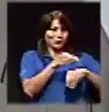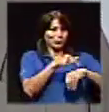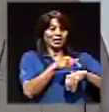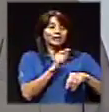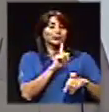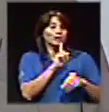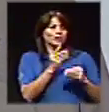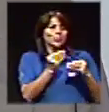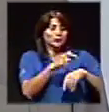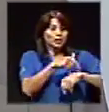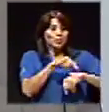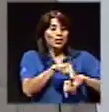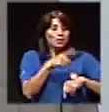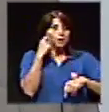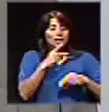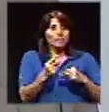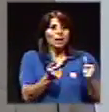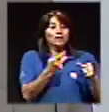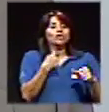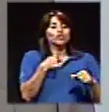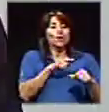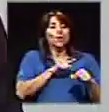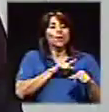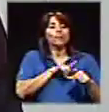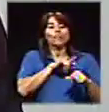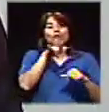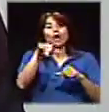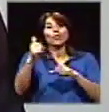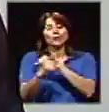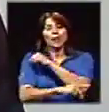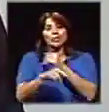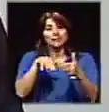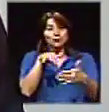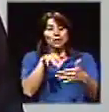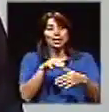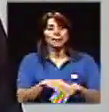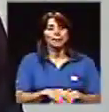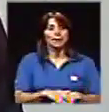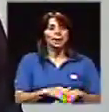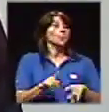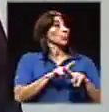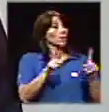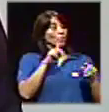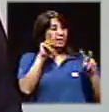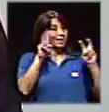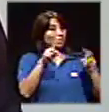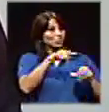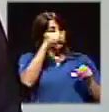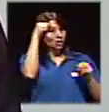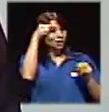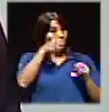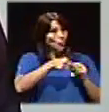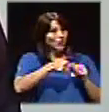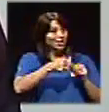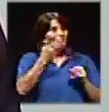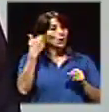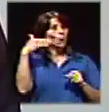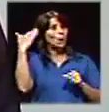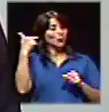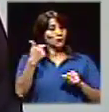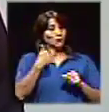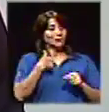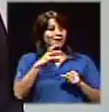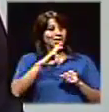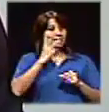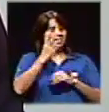país. Bueno, un poco el tema es que usted recuerda que cuando yo estaba en el sexto año de mi